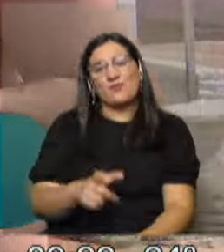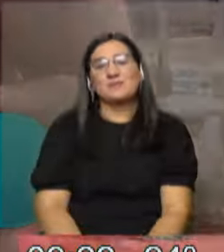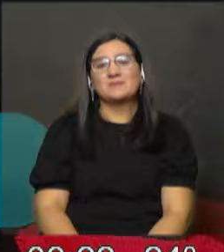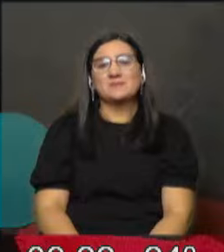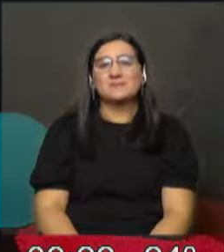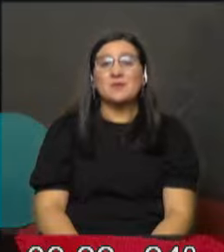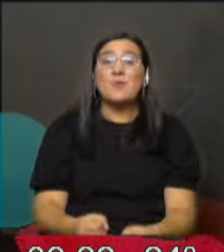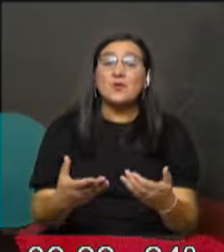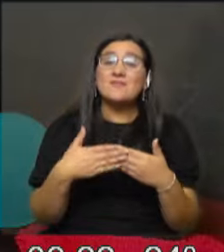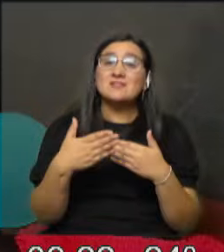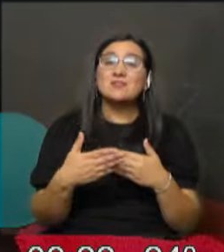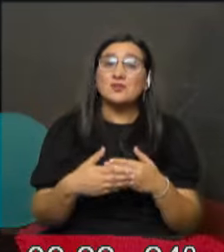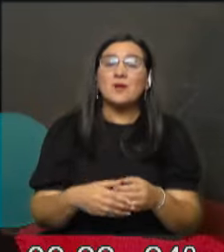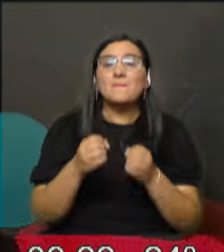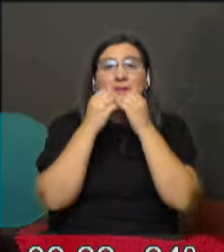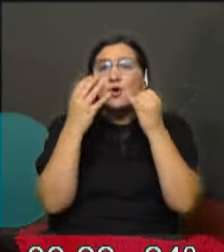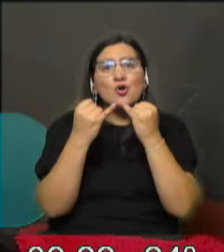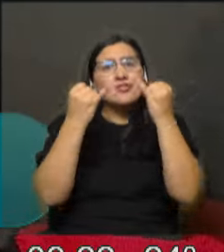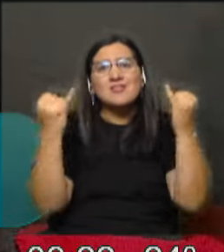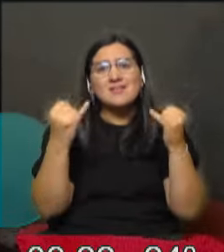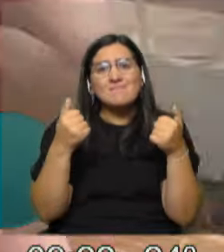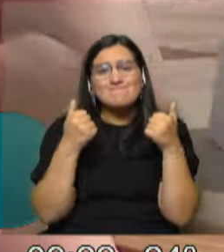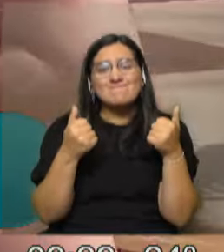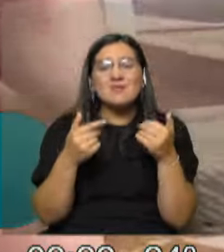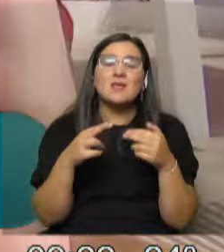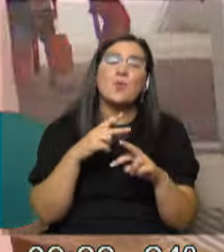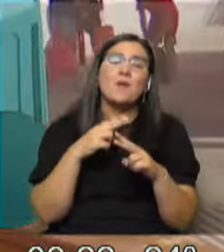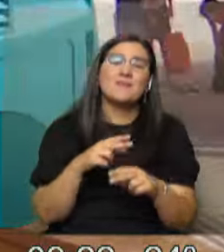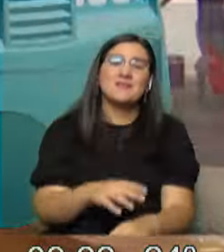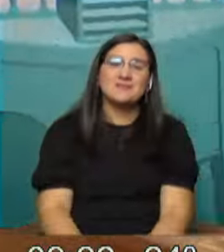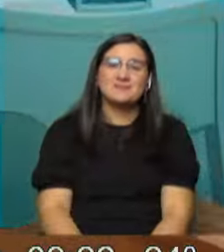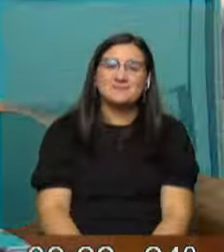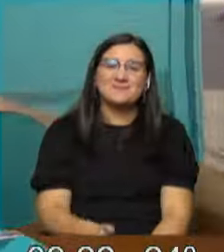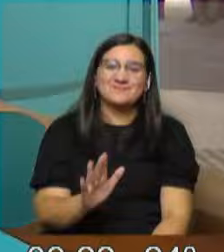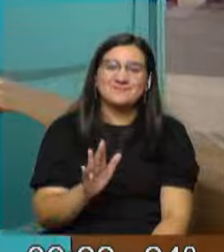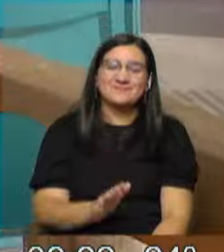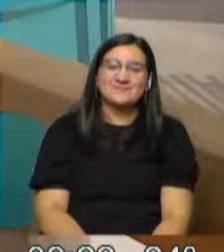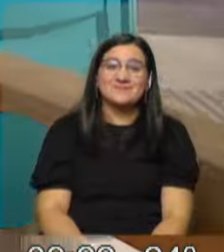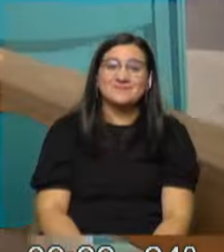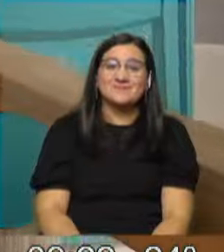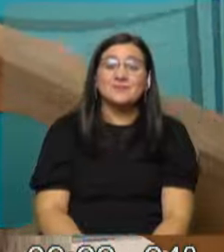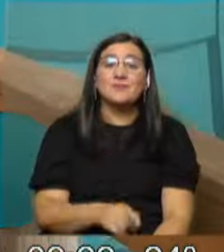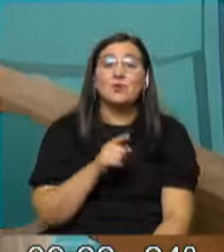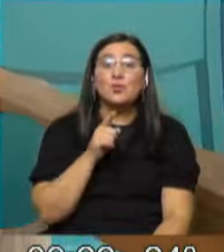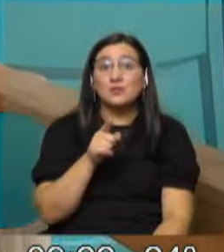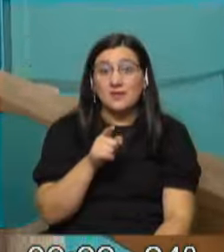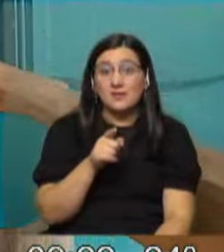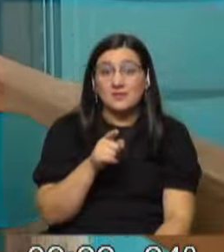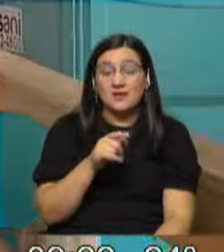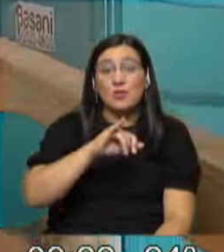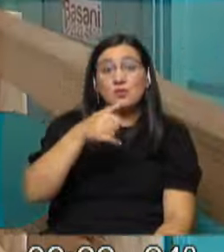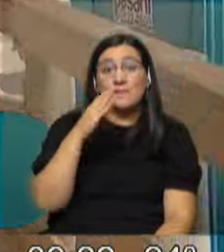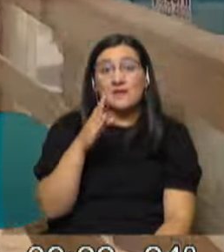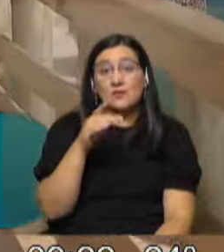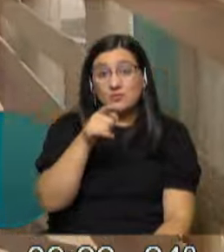bueno. Bueno, vecino, que tenga el mejor día de todos. Hoy vamos arriba. Igualmente ustedes, hasta luego. Qué lindo el vecino, Fito, la vida es mágica, dijo. Qué hermosa